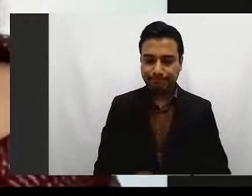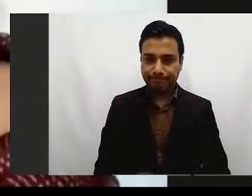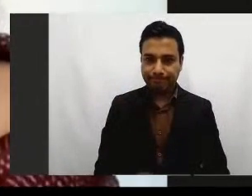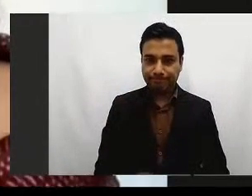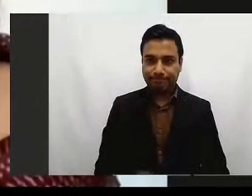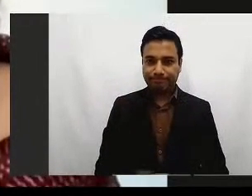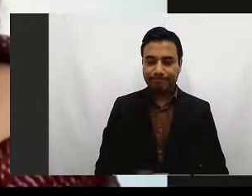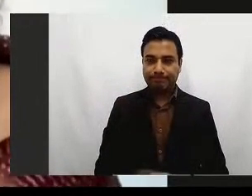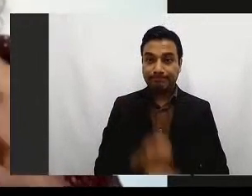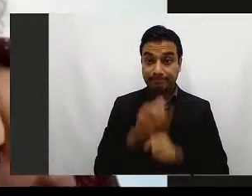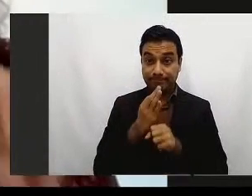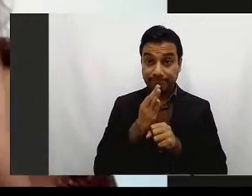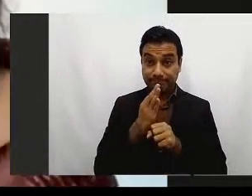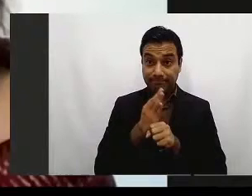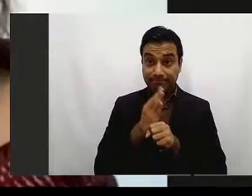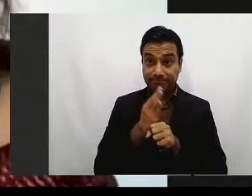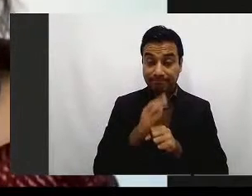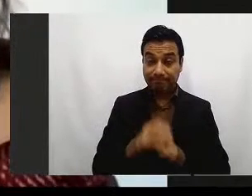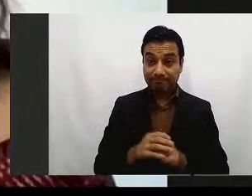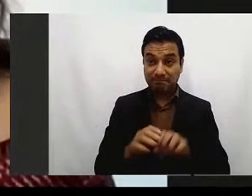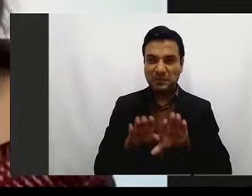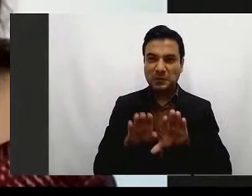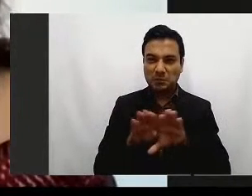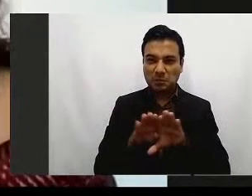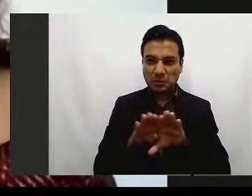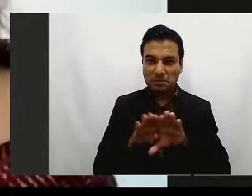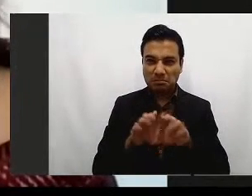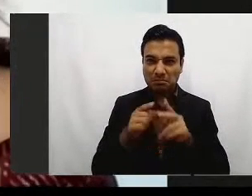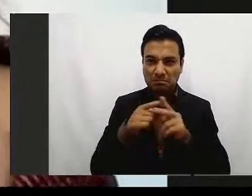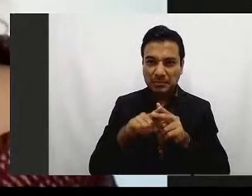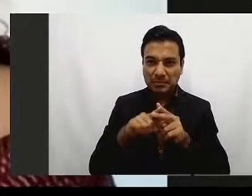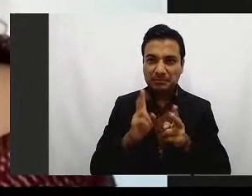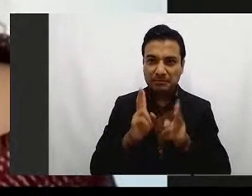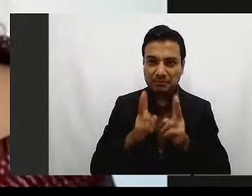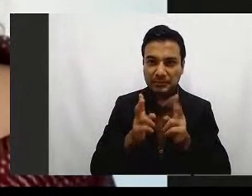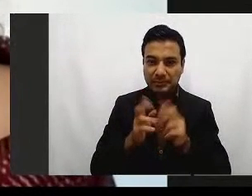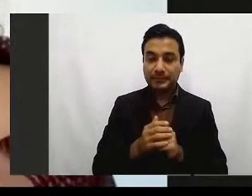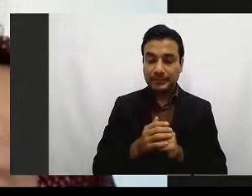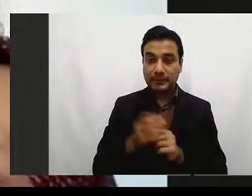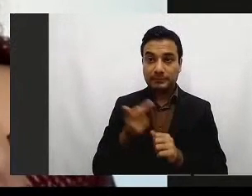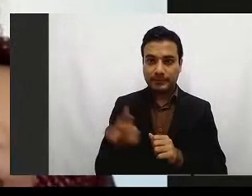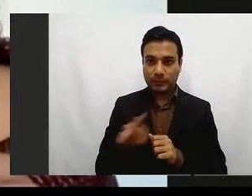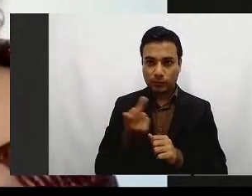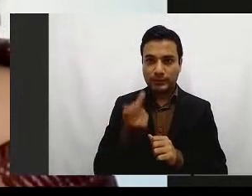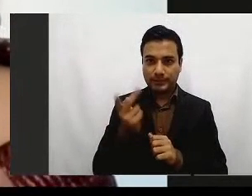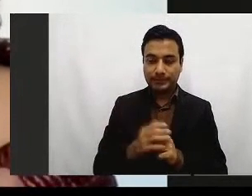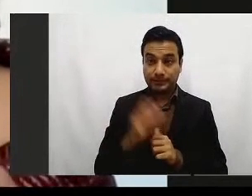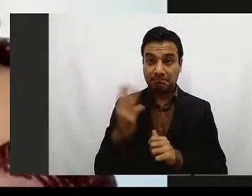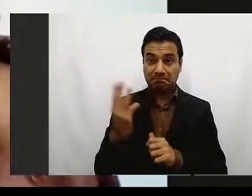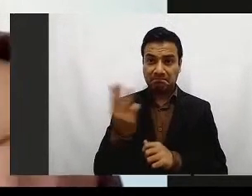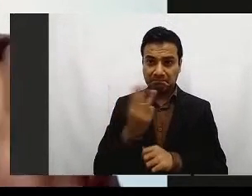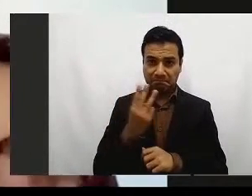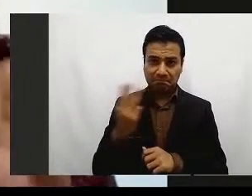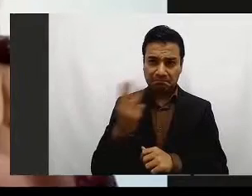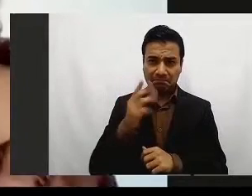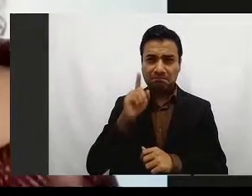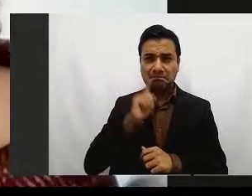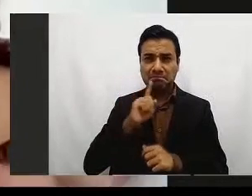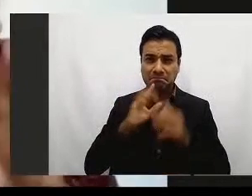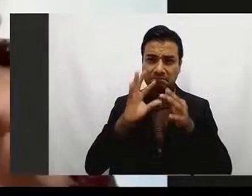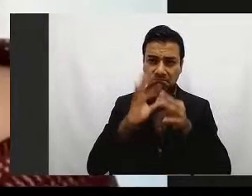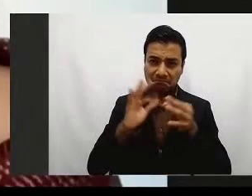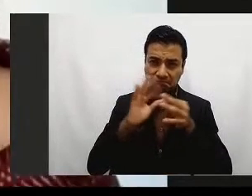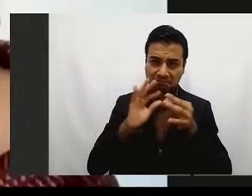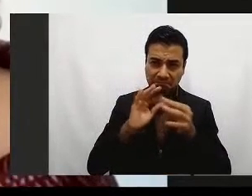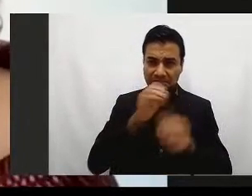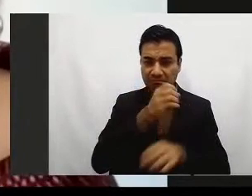Para el panel, voy a estar llevando a cabo una serie de preguntas en donde les voy a pedir a las tres panelistas que tengan intervenciones de 3 o 4 minutos